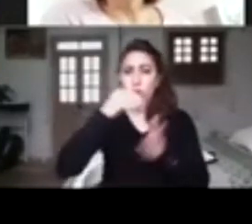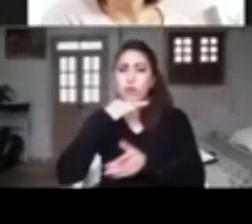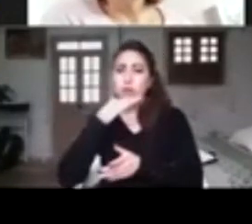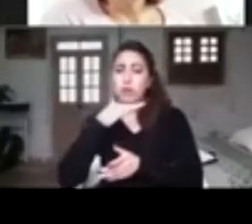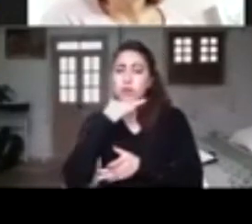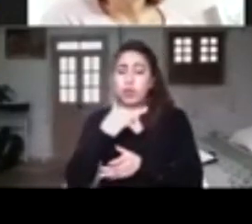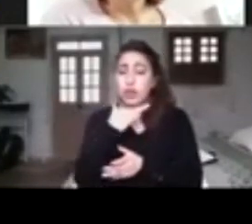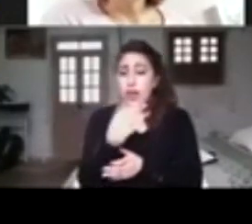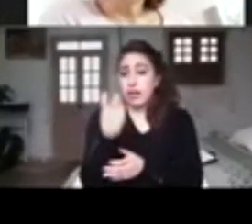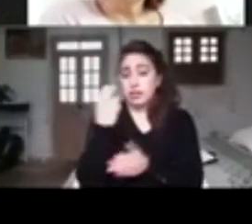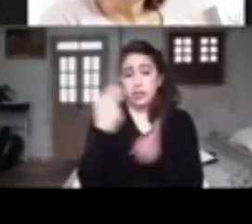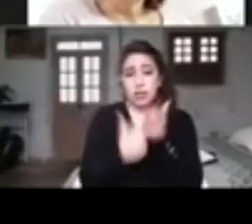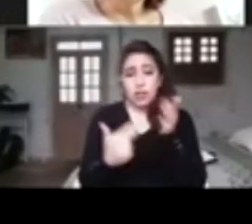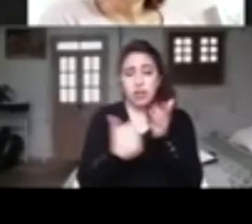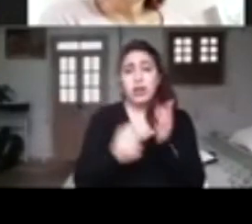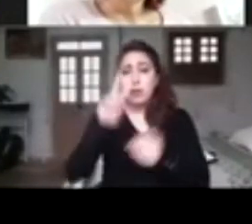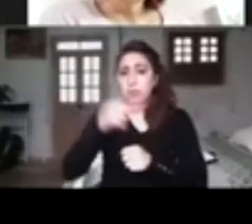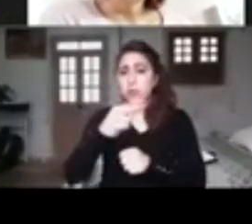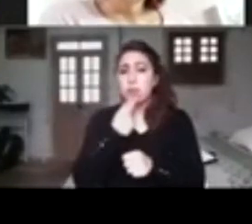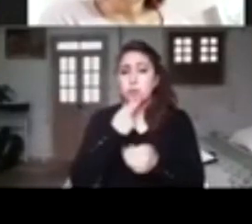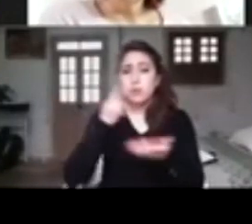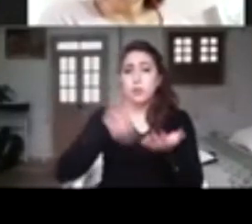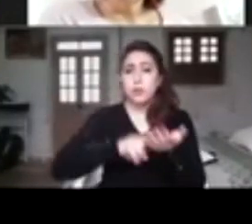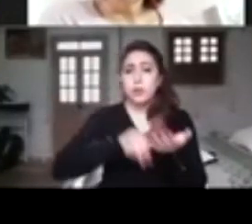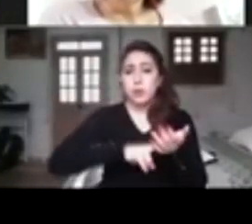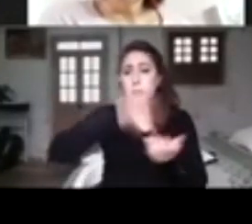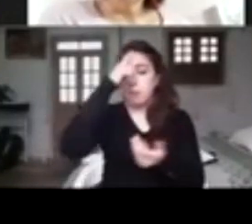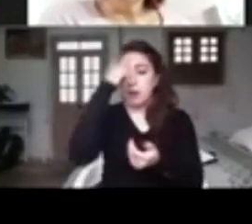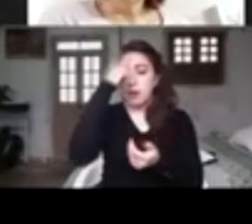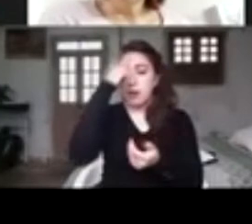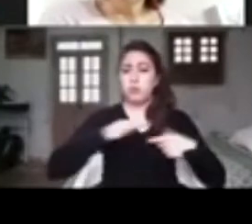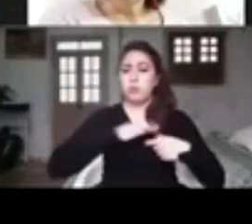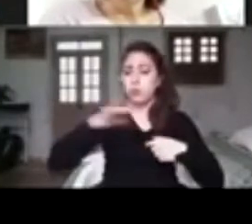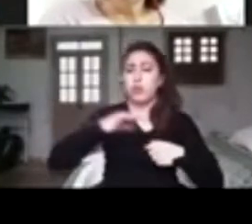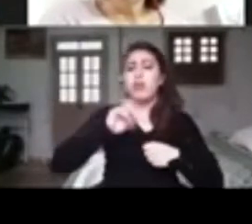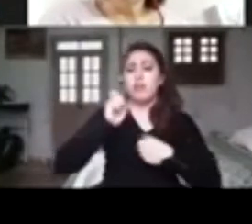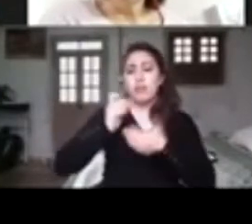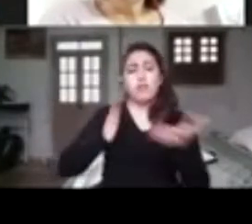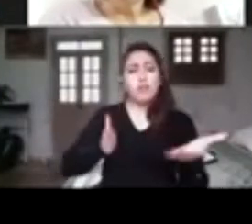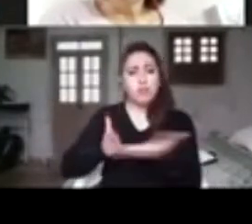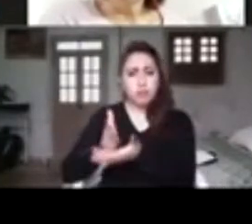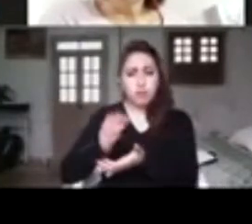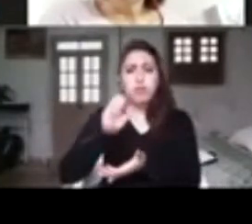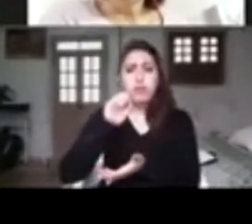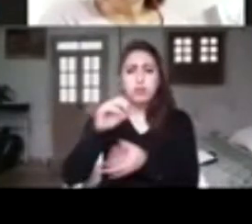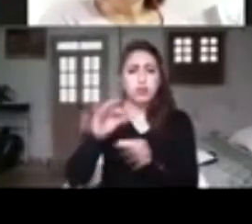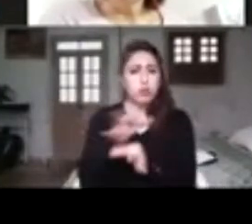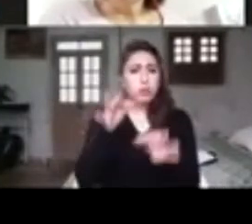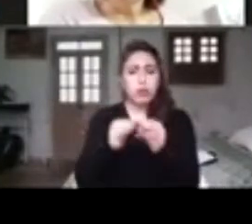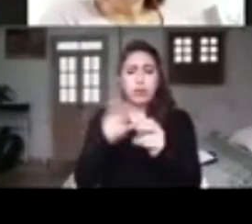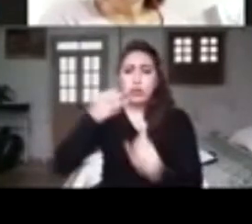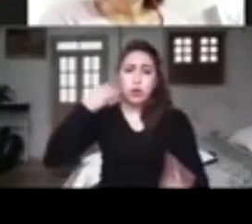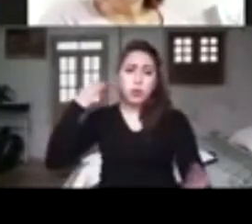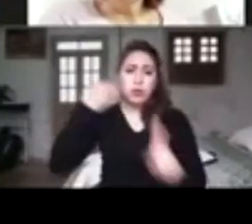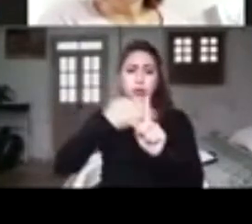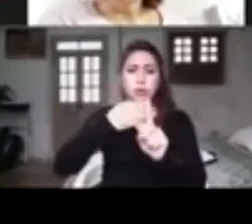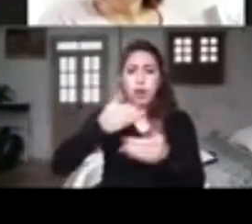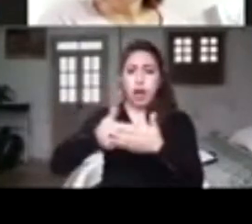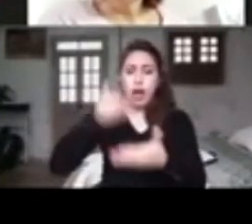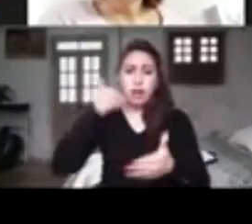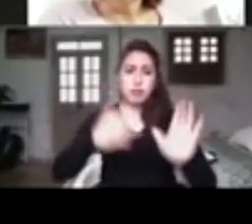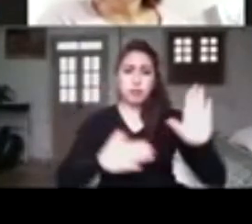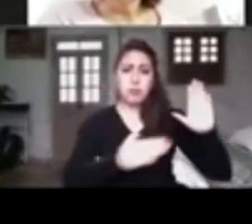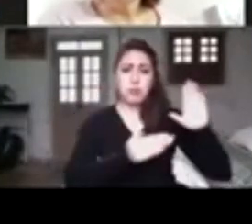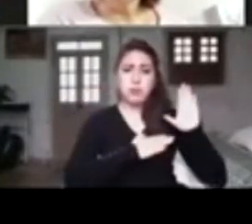tienen que emprender para dar cumplimiento a los principios de Parlamento Abierto, pues para hacer realidad los compromisos que firmamos y no nada más dejar los compromisos en